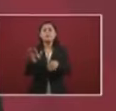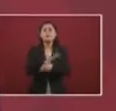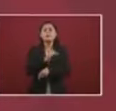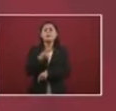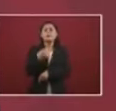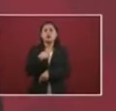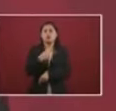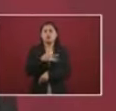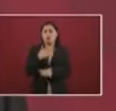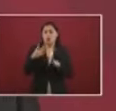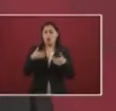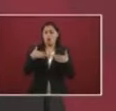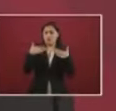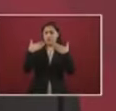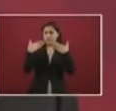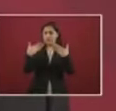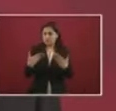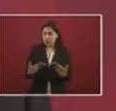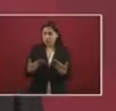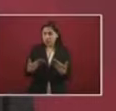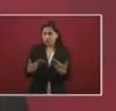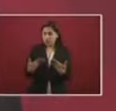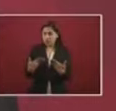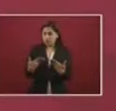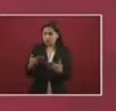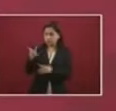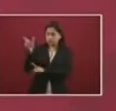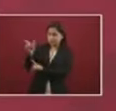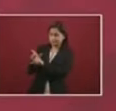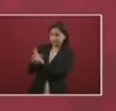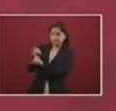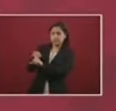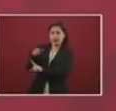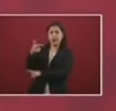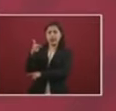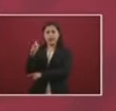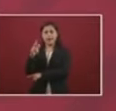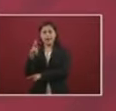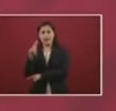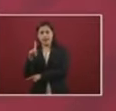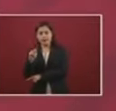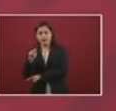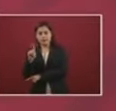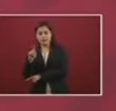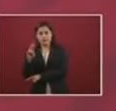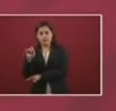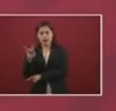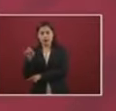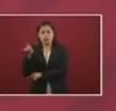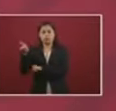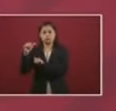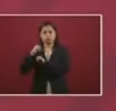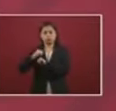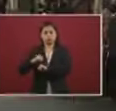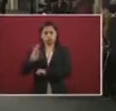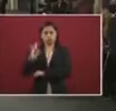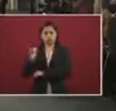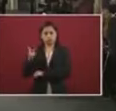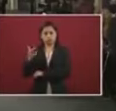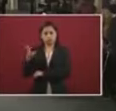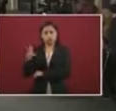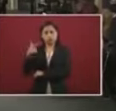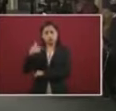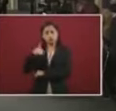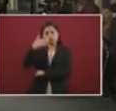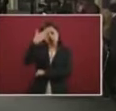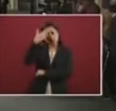en otras ocasiones, Alejandro Germanero, fiscal general. Lo considero un